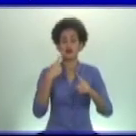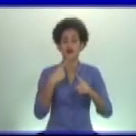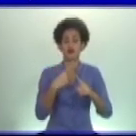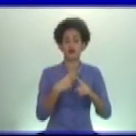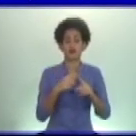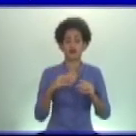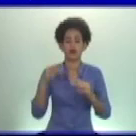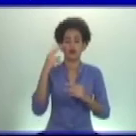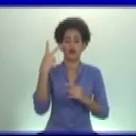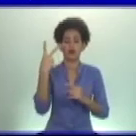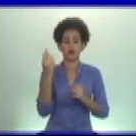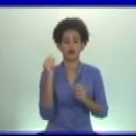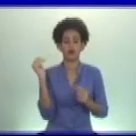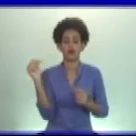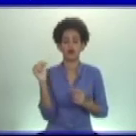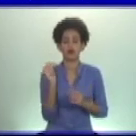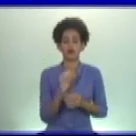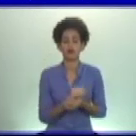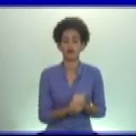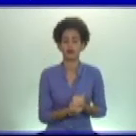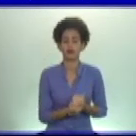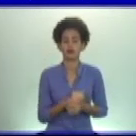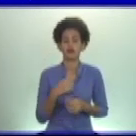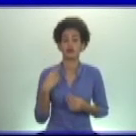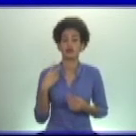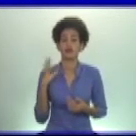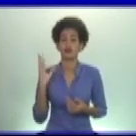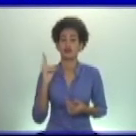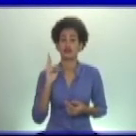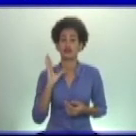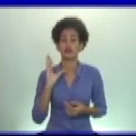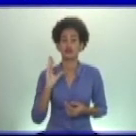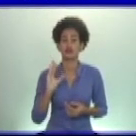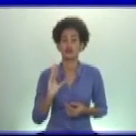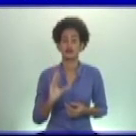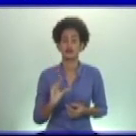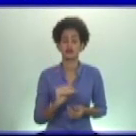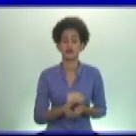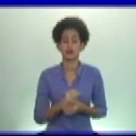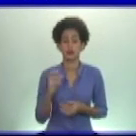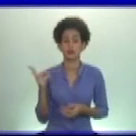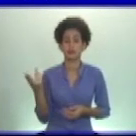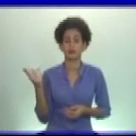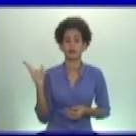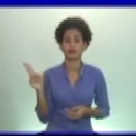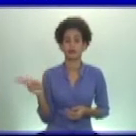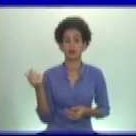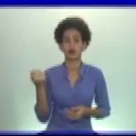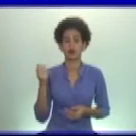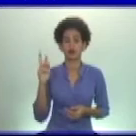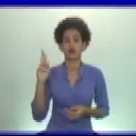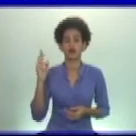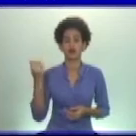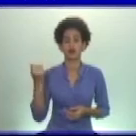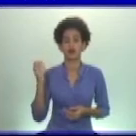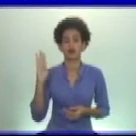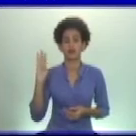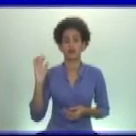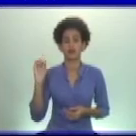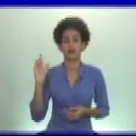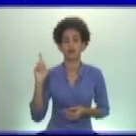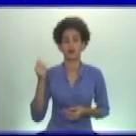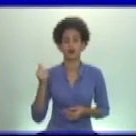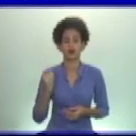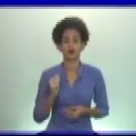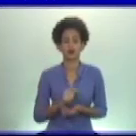sea, ese coeficiente va a ser negativo y por tanto me está indicando una parábola hacia abajo. Su punto máximo, lo que vamos a buscar